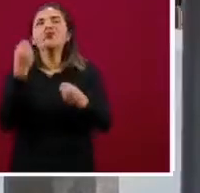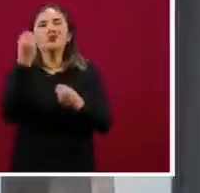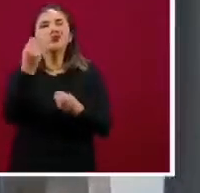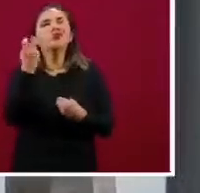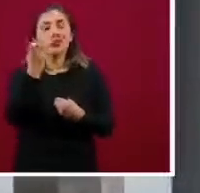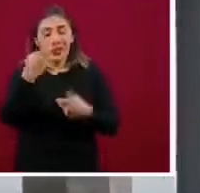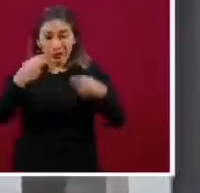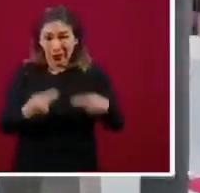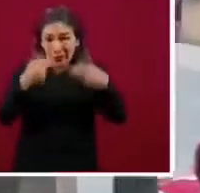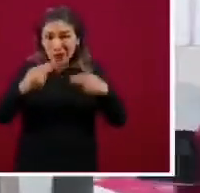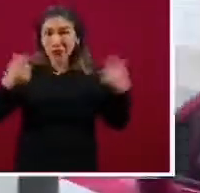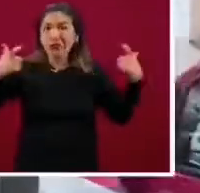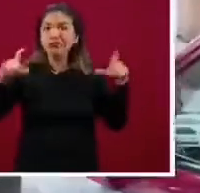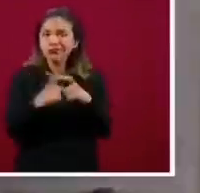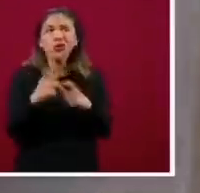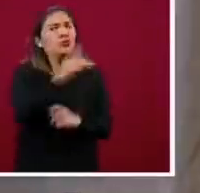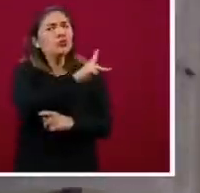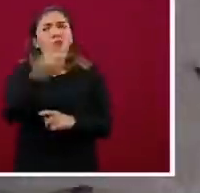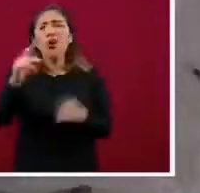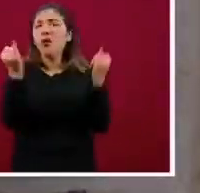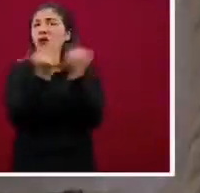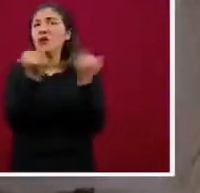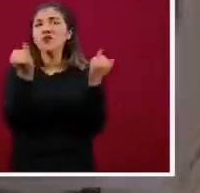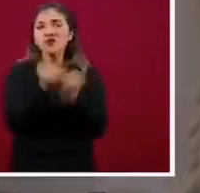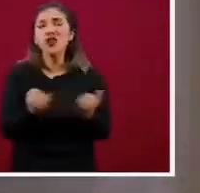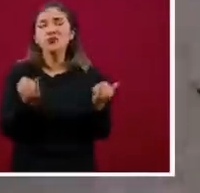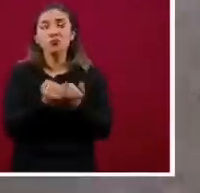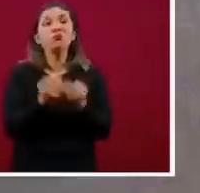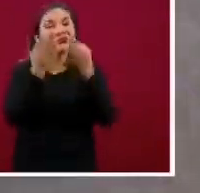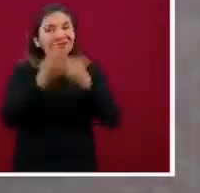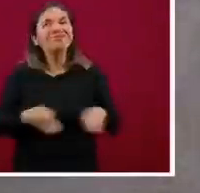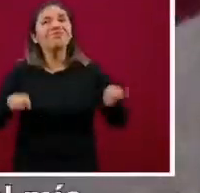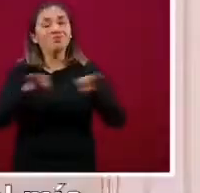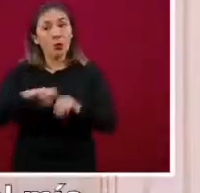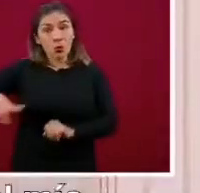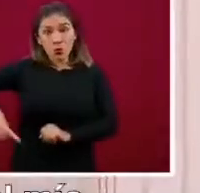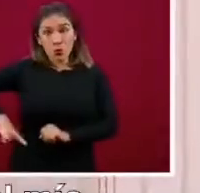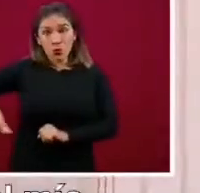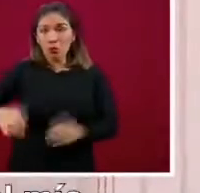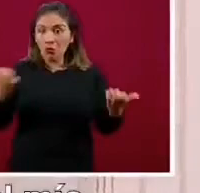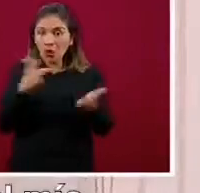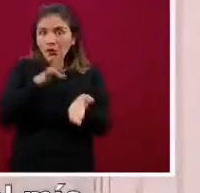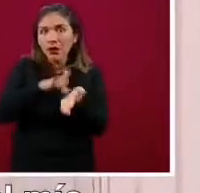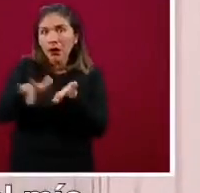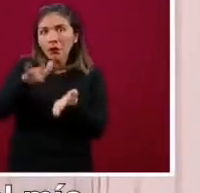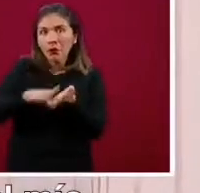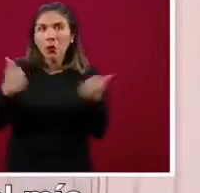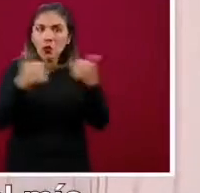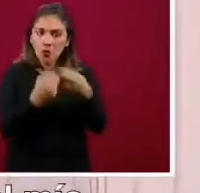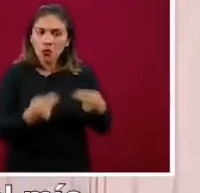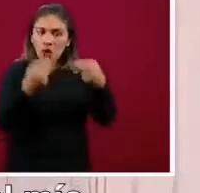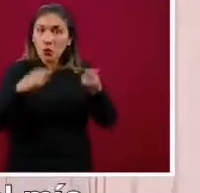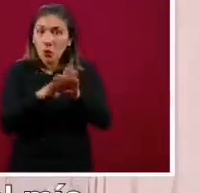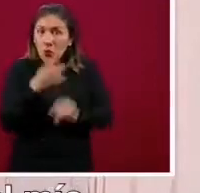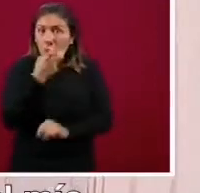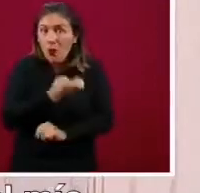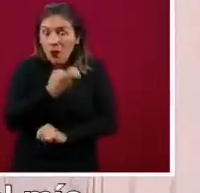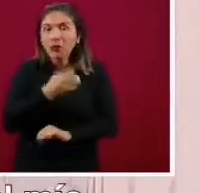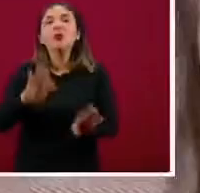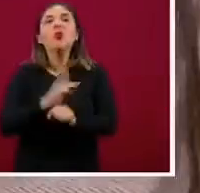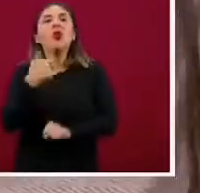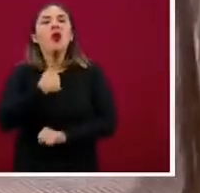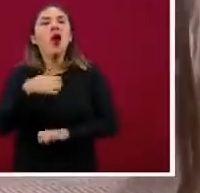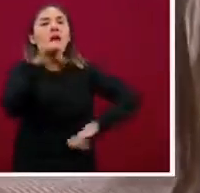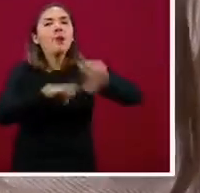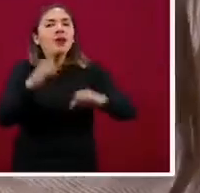decaído mucho, no nada más este negocio, todos los negocios. Es importante que el gobierno apoye negocios